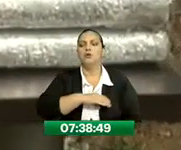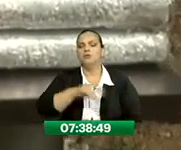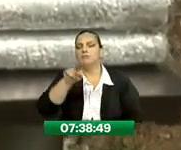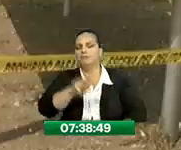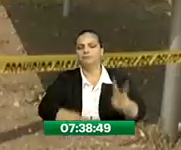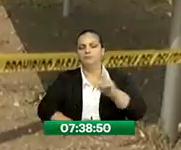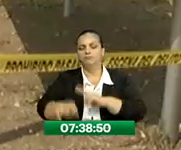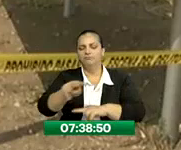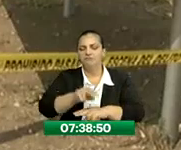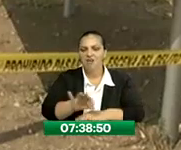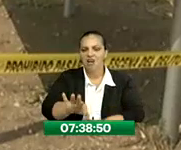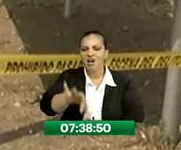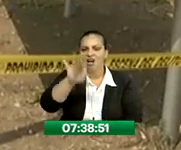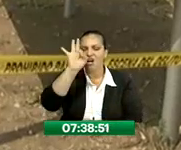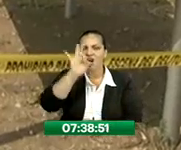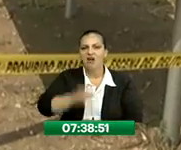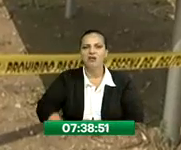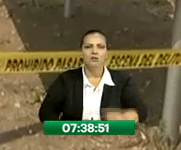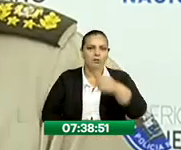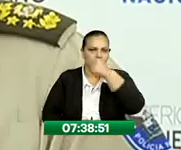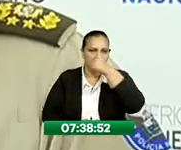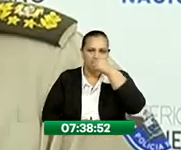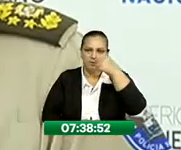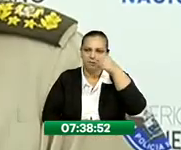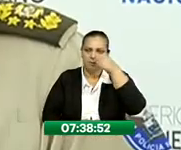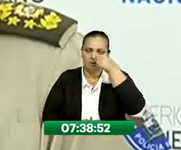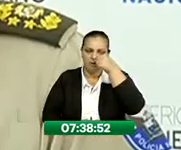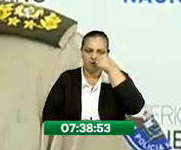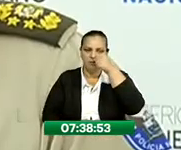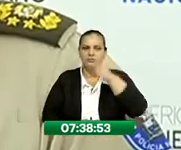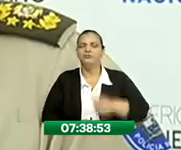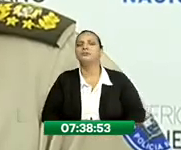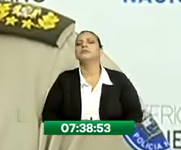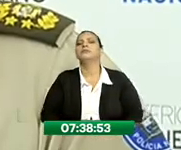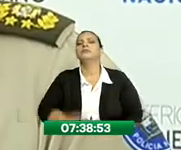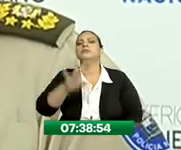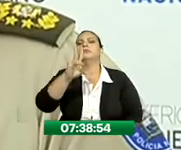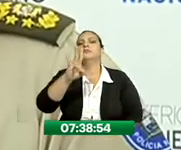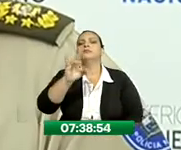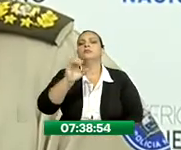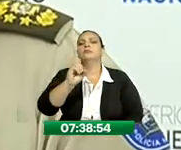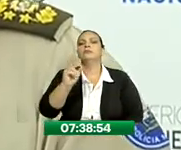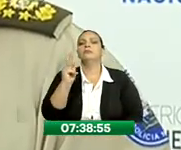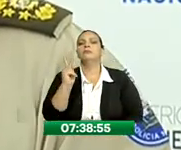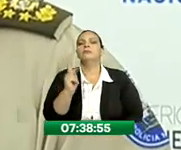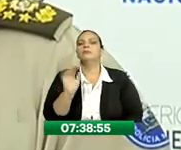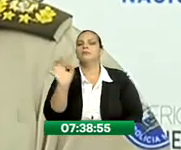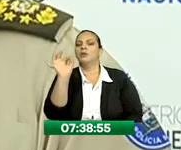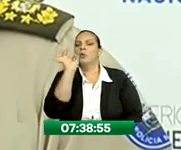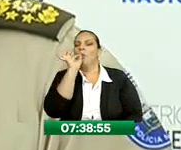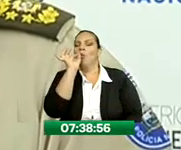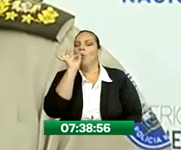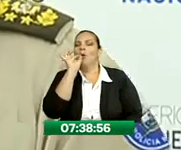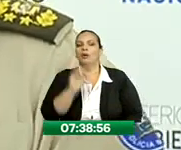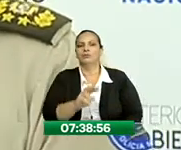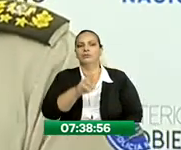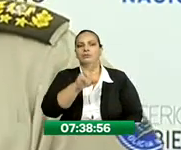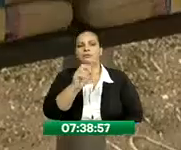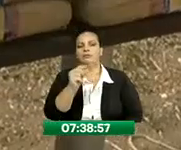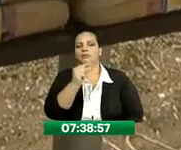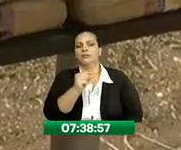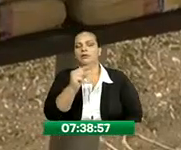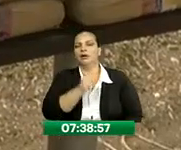decomiso de sustancias sujeta a fiscalización. Hemos aprehendido 70 kilos de marihuana, 20 gramos de